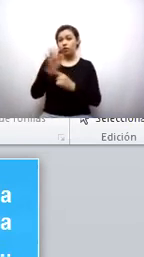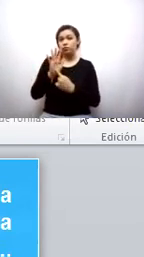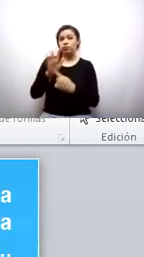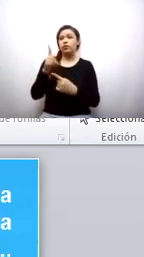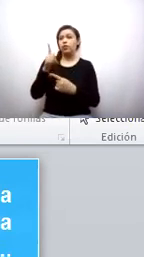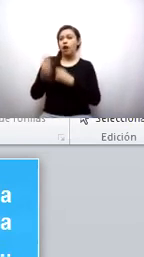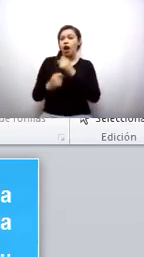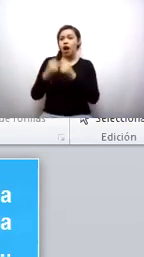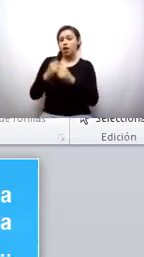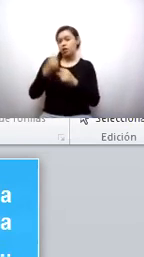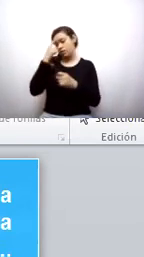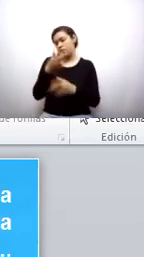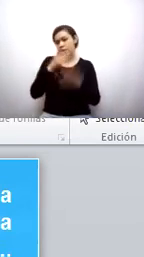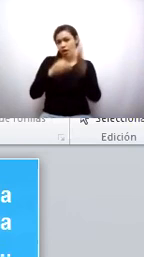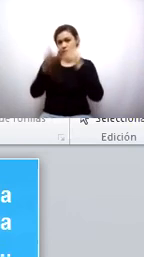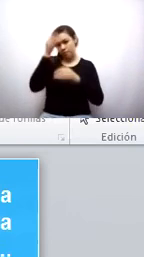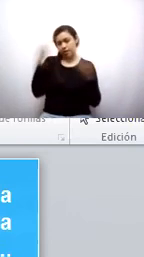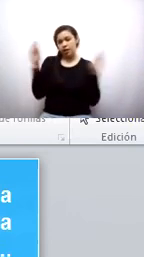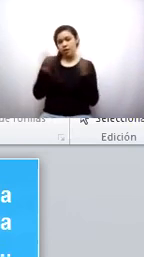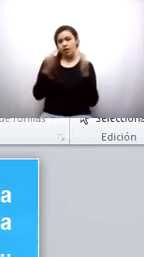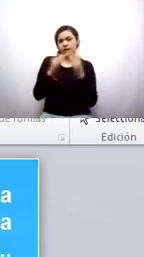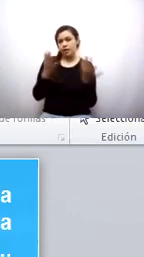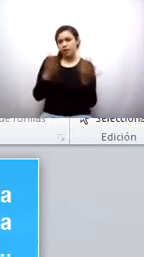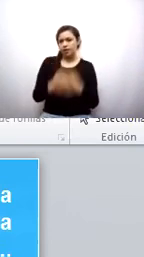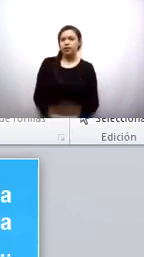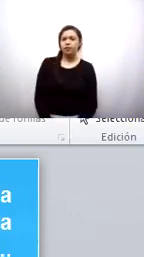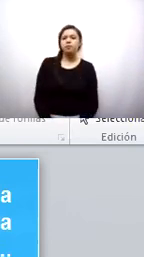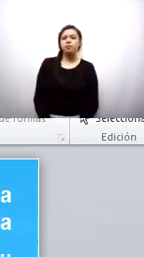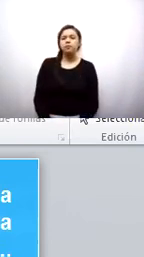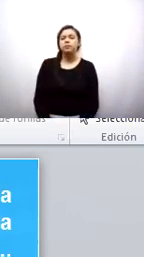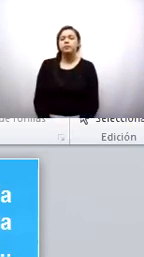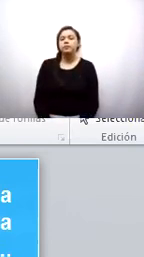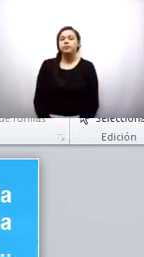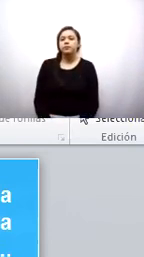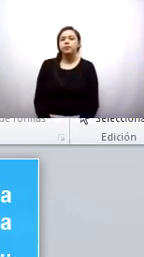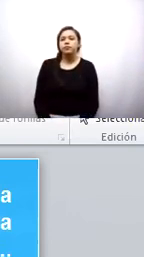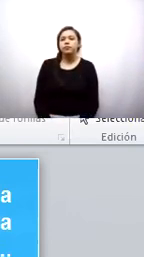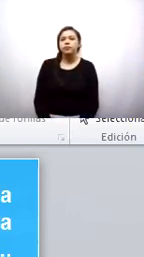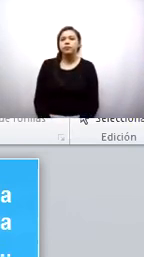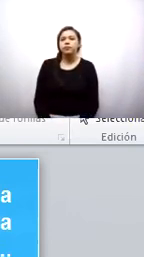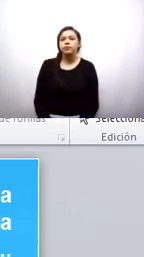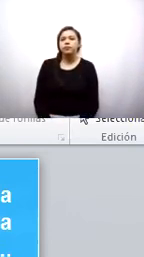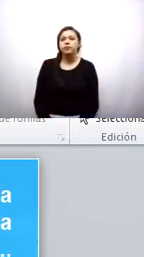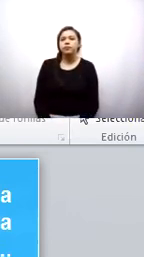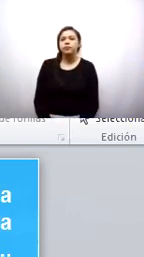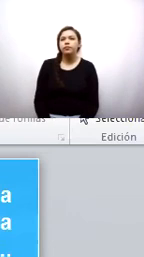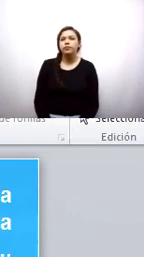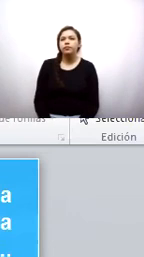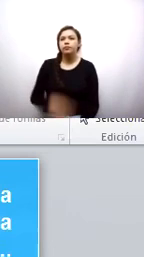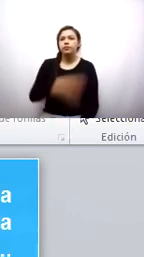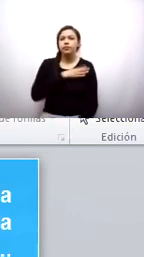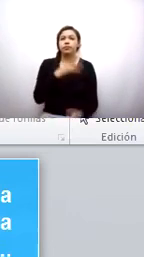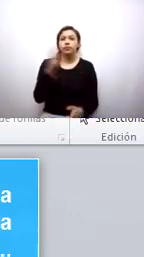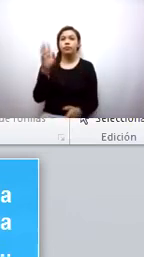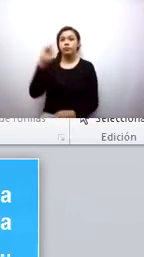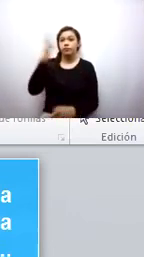de aprende en casa, literalmente, ¿no? Entonces, pues bueno, recordemos también que la educación a